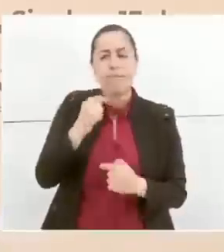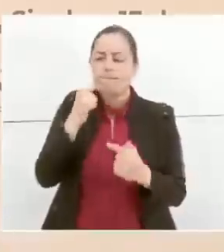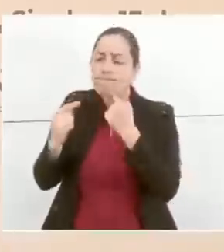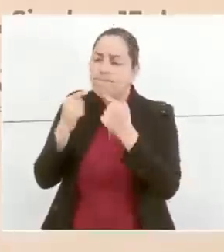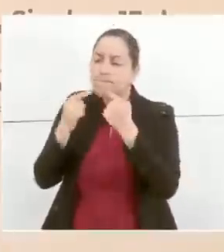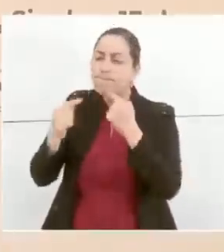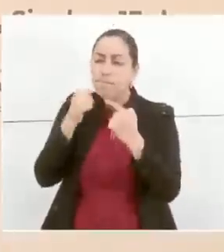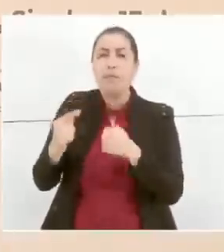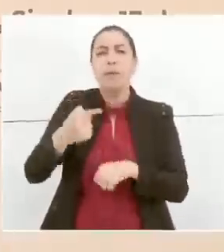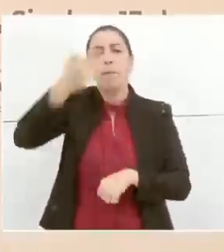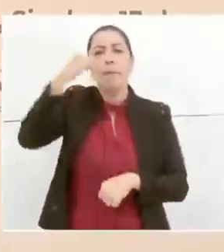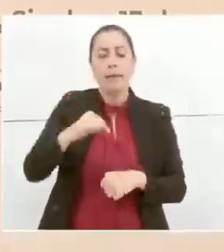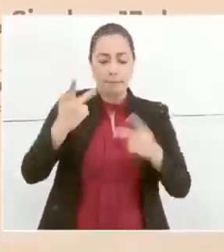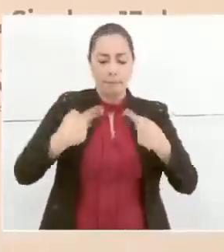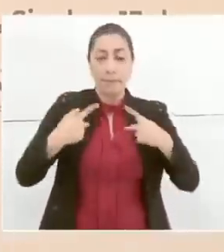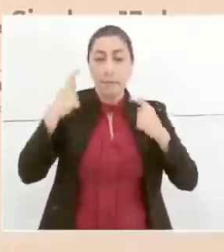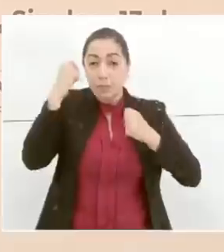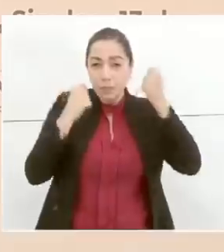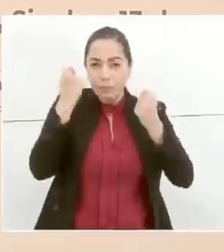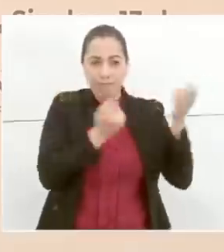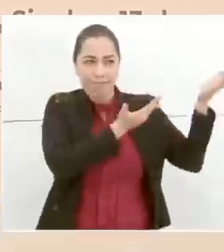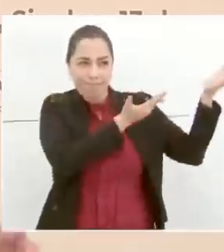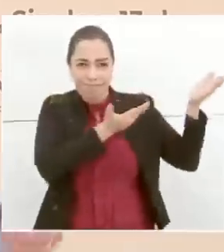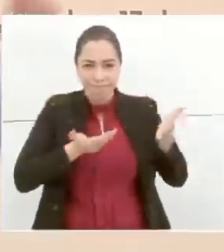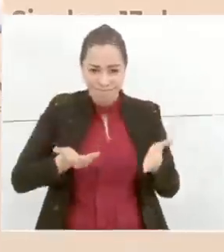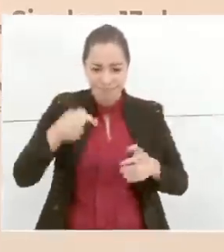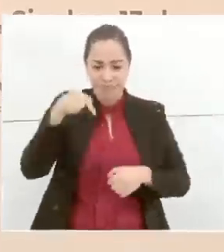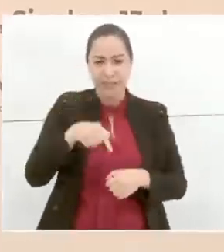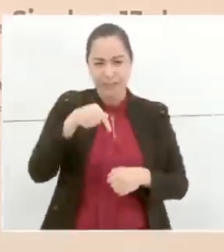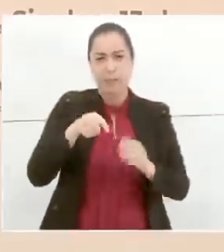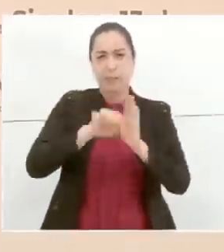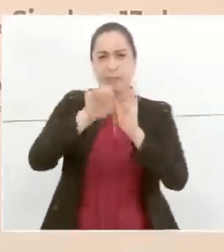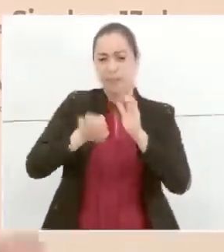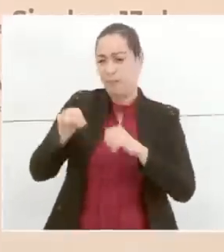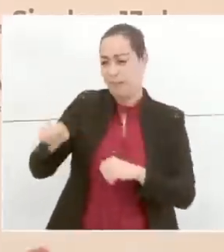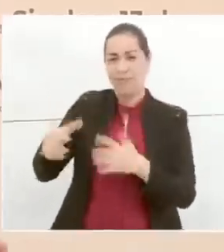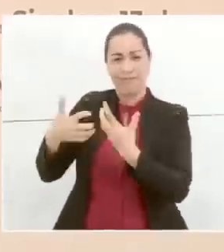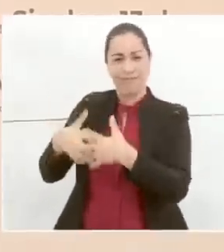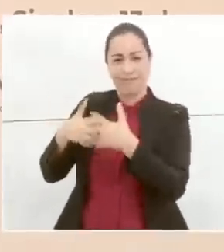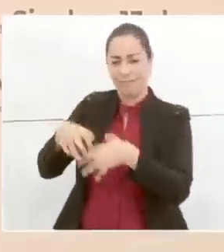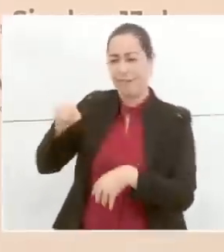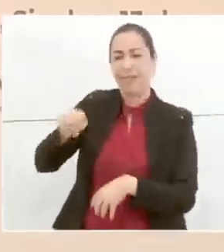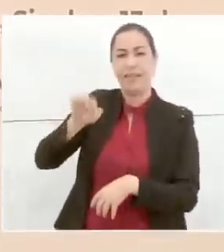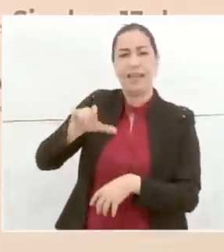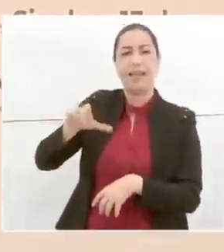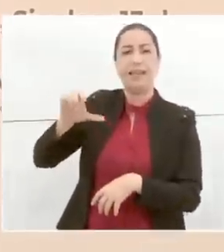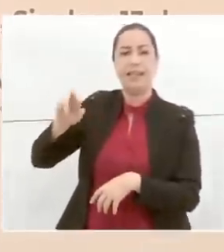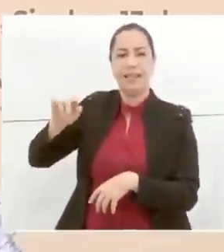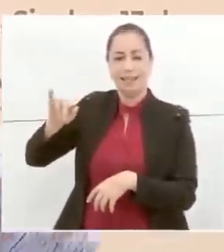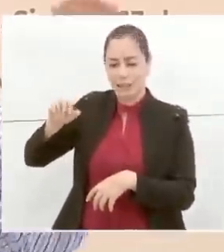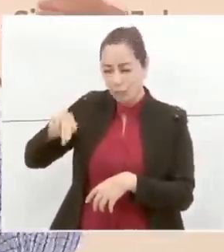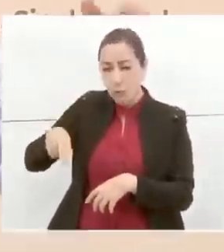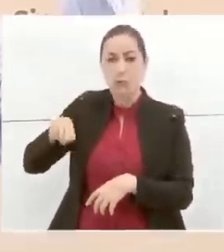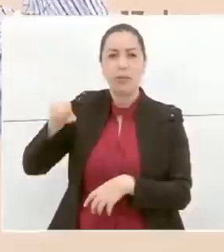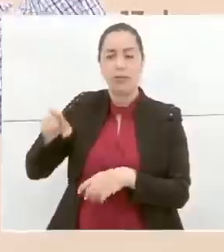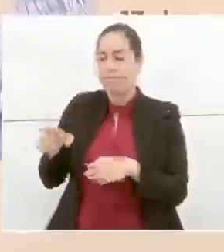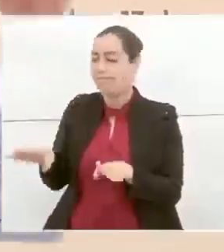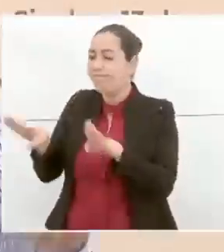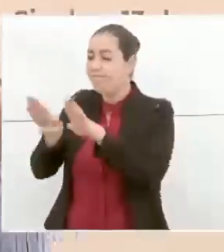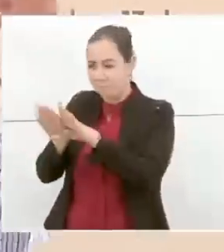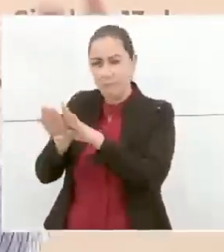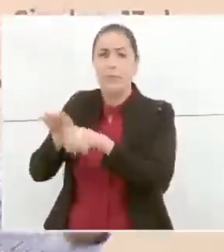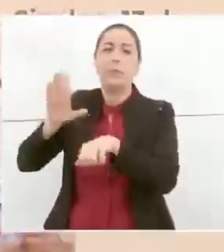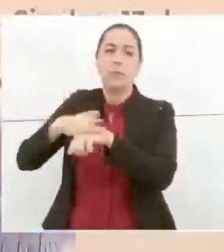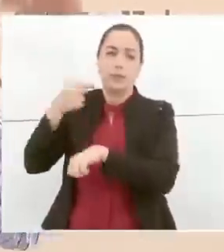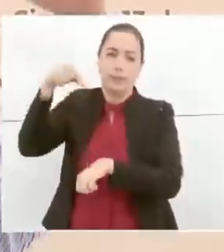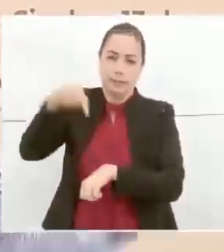además turístico, que se cierre la planta del Crestón en Mazatlán. Es una planta que dio quizás mucho,